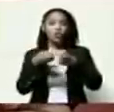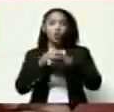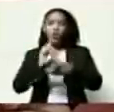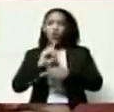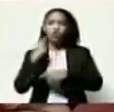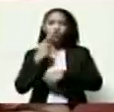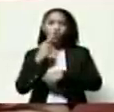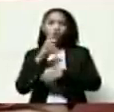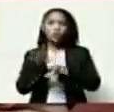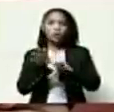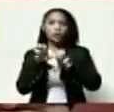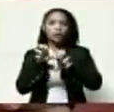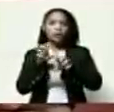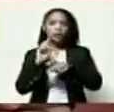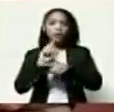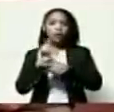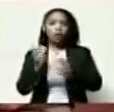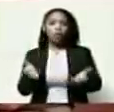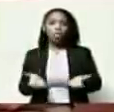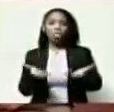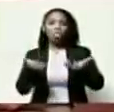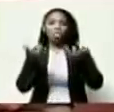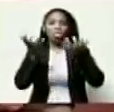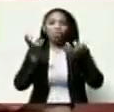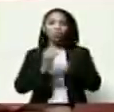se secan, sino que se achicharran.